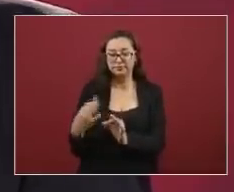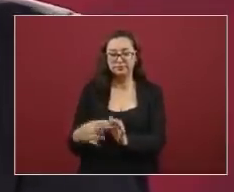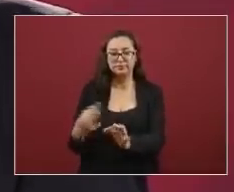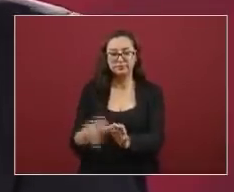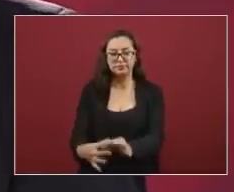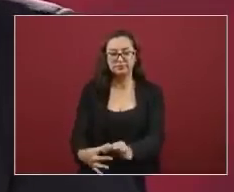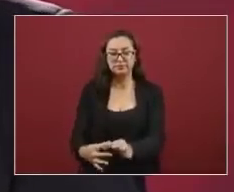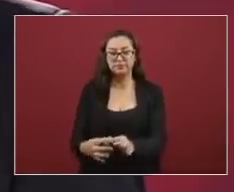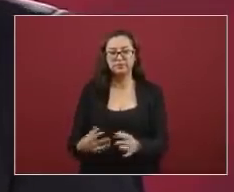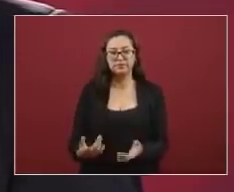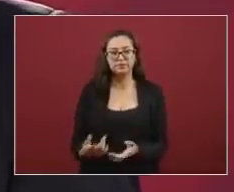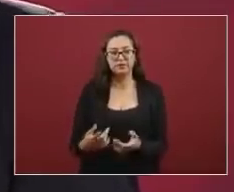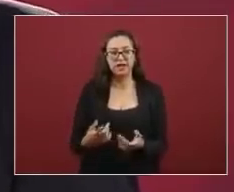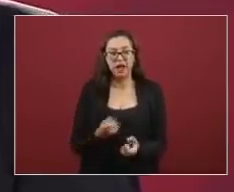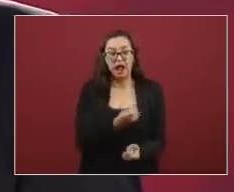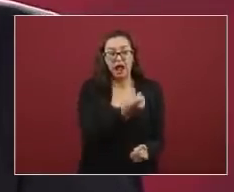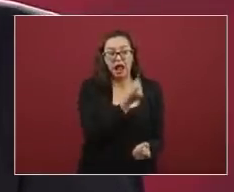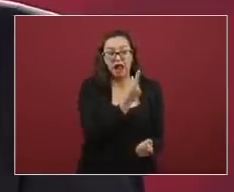haya manipulación,